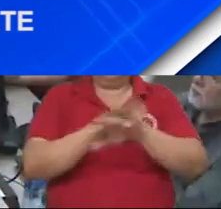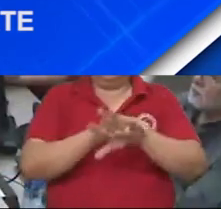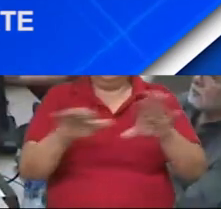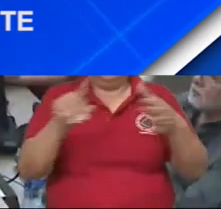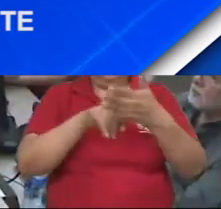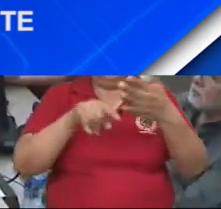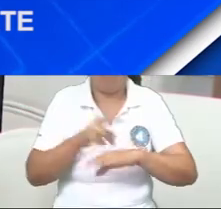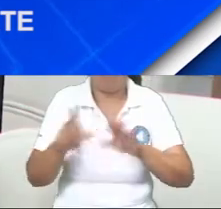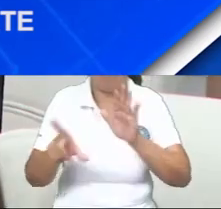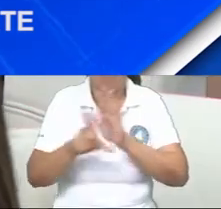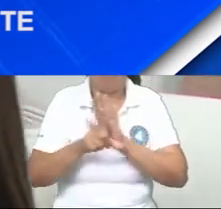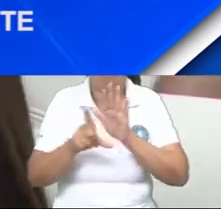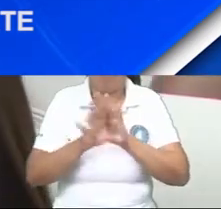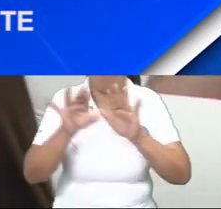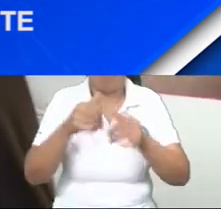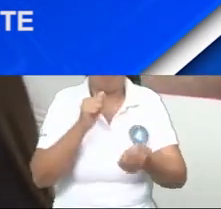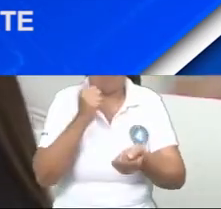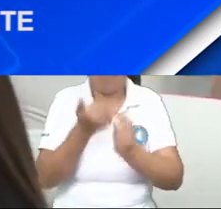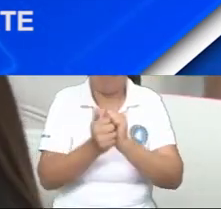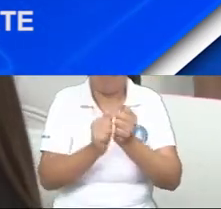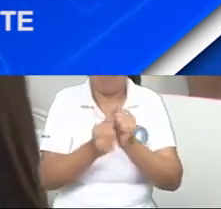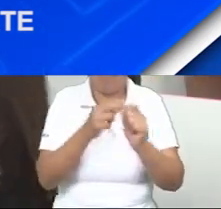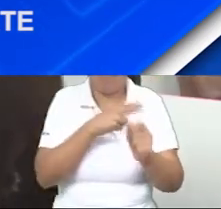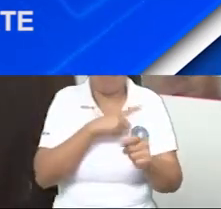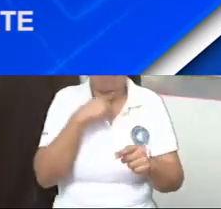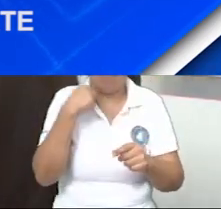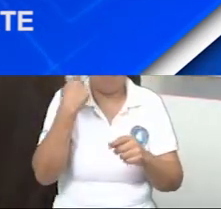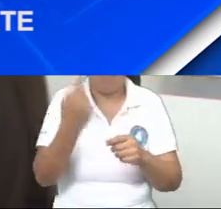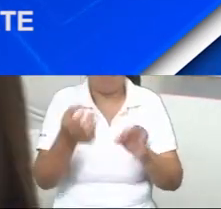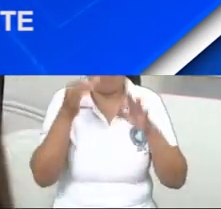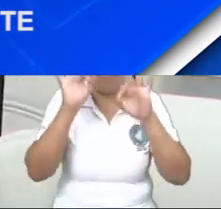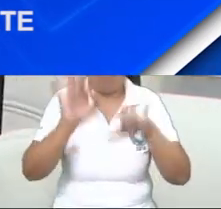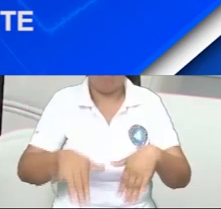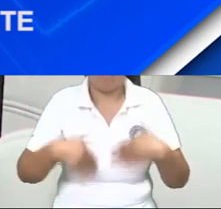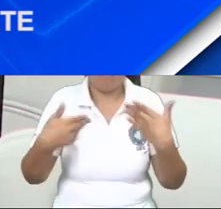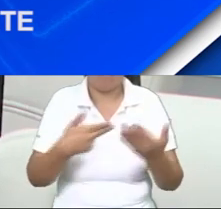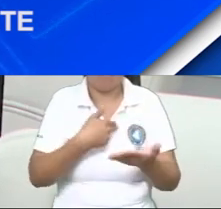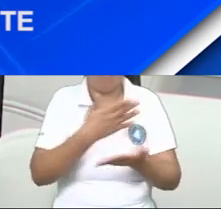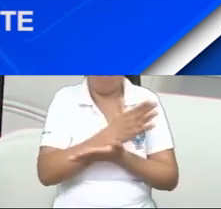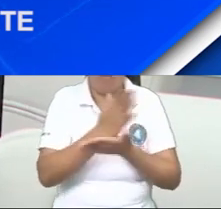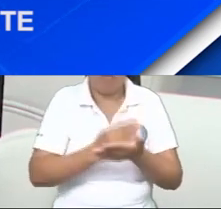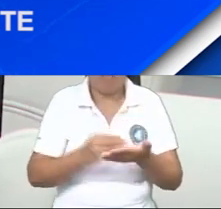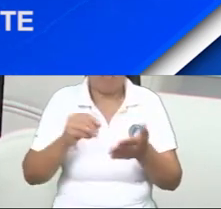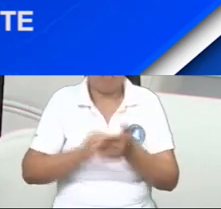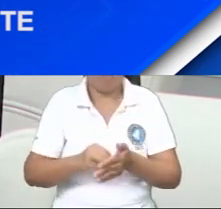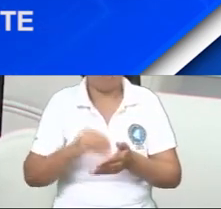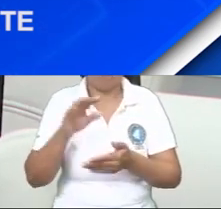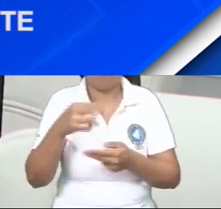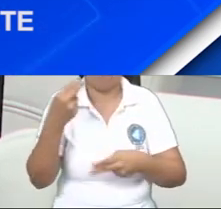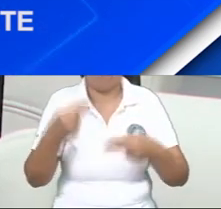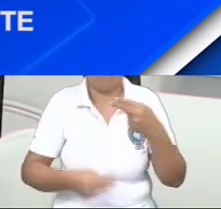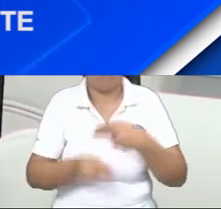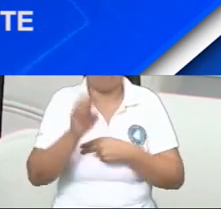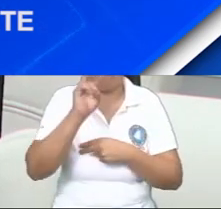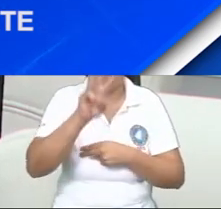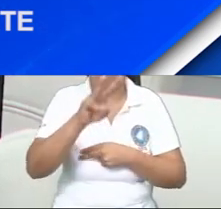Ley General del Deporte, la Educación Física y la Recreación Física, aprobado por Decreto Ejecutivo